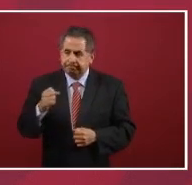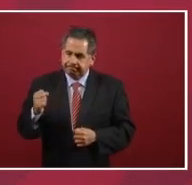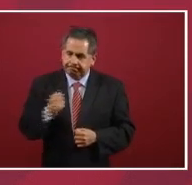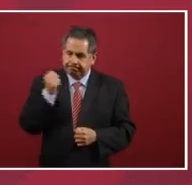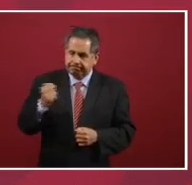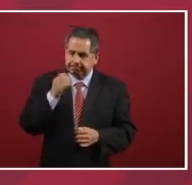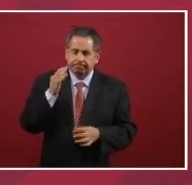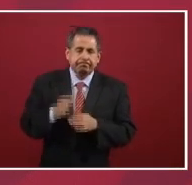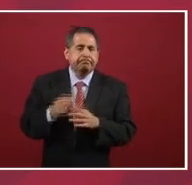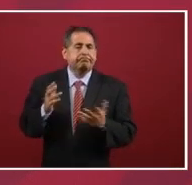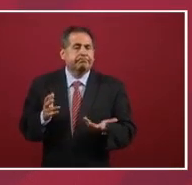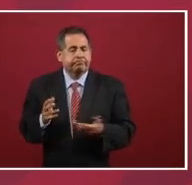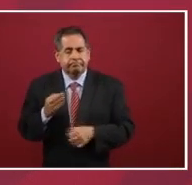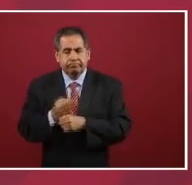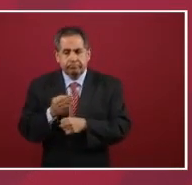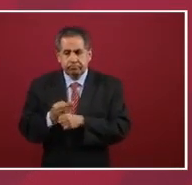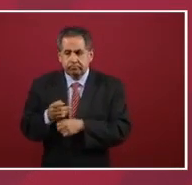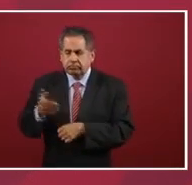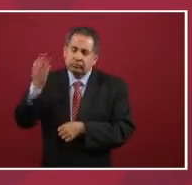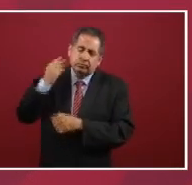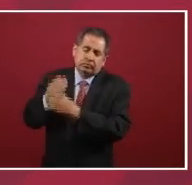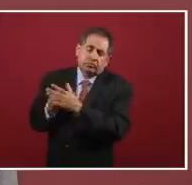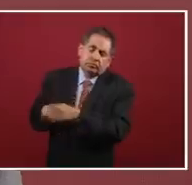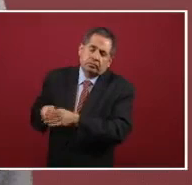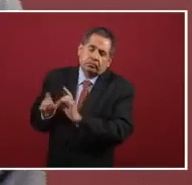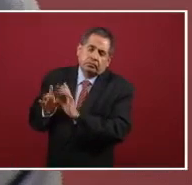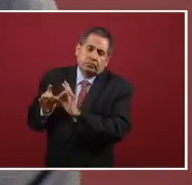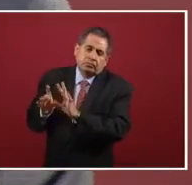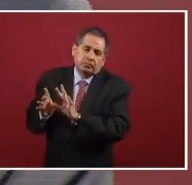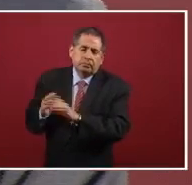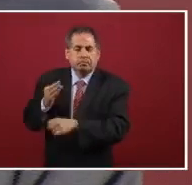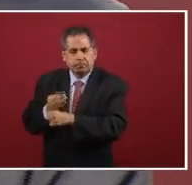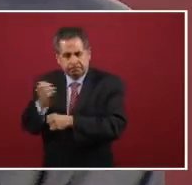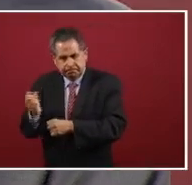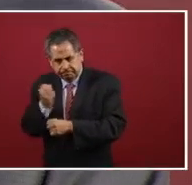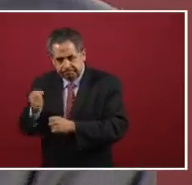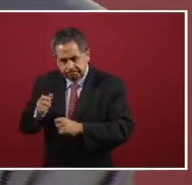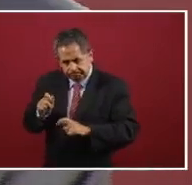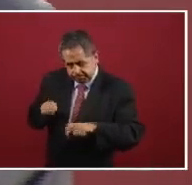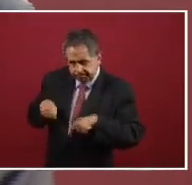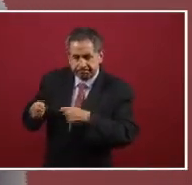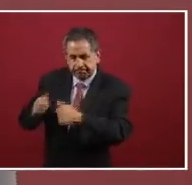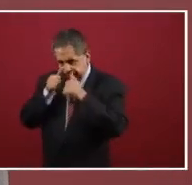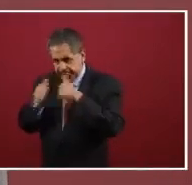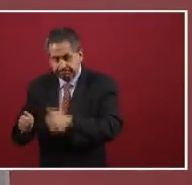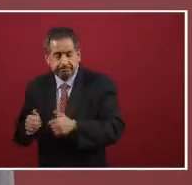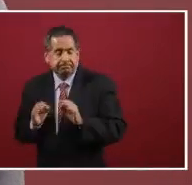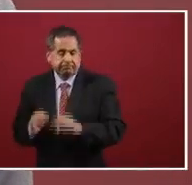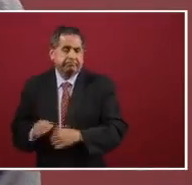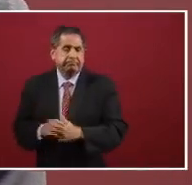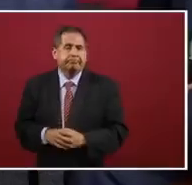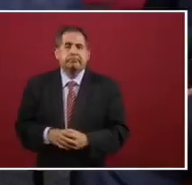afortunadamente no se hayan tenido desgracias que lamentar.